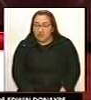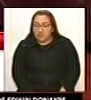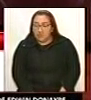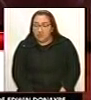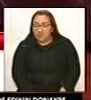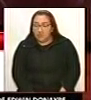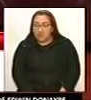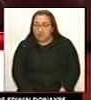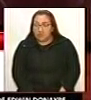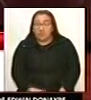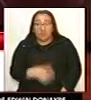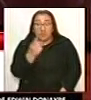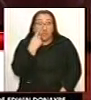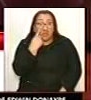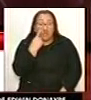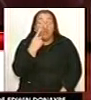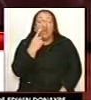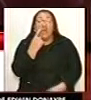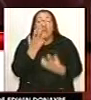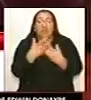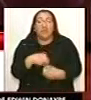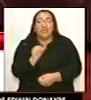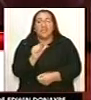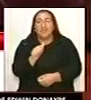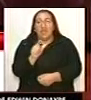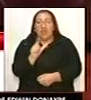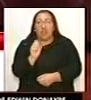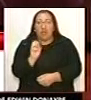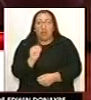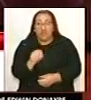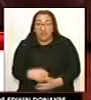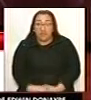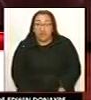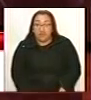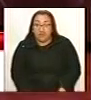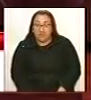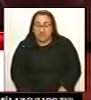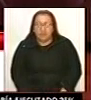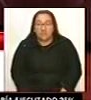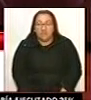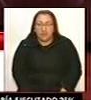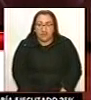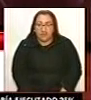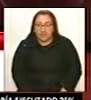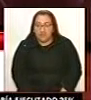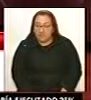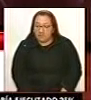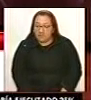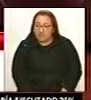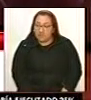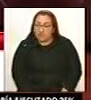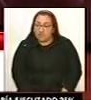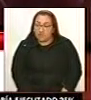usted conoce a la empresa Salgo, ¿no? Saloc. Sí. Saloc, ¿no?